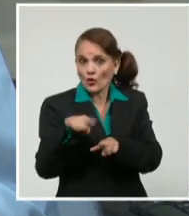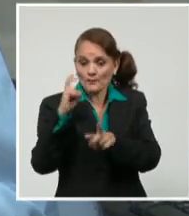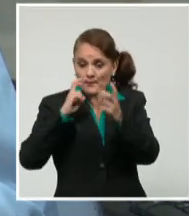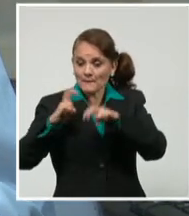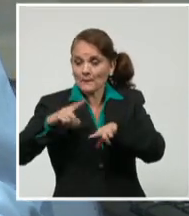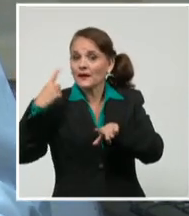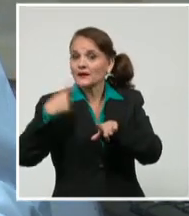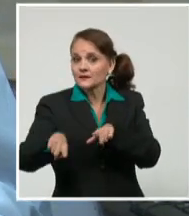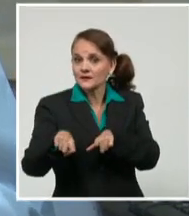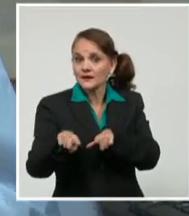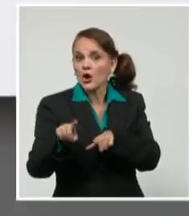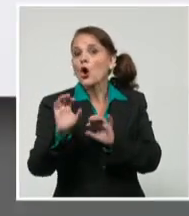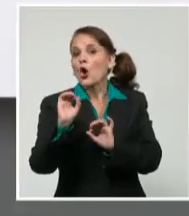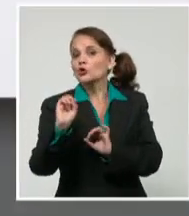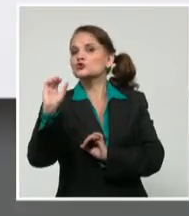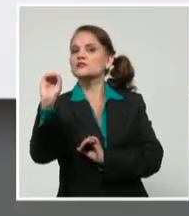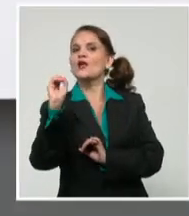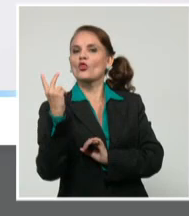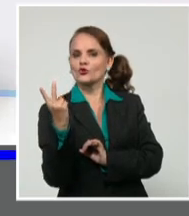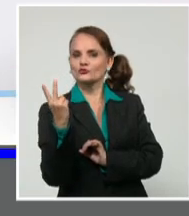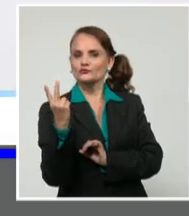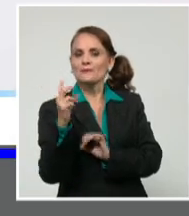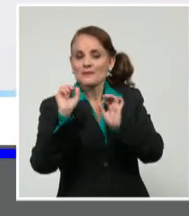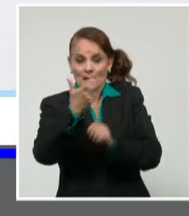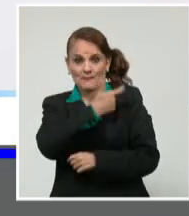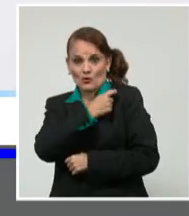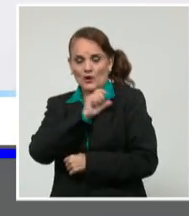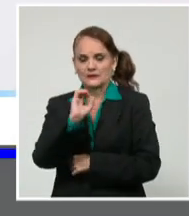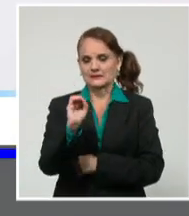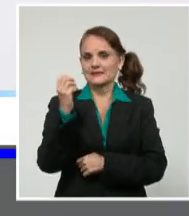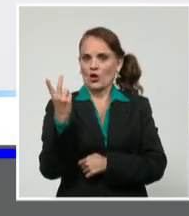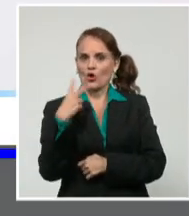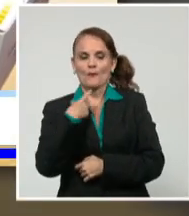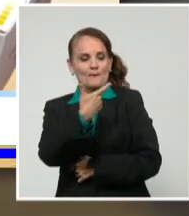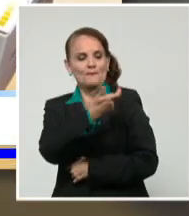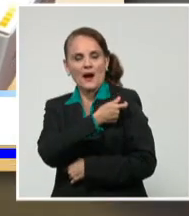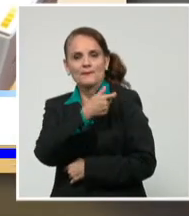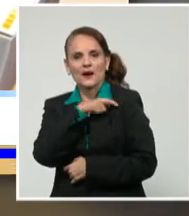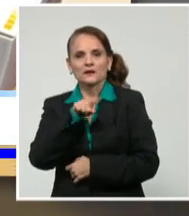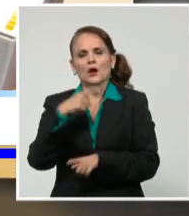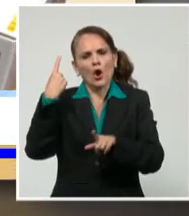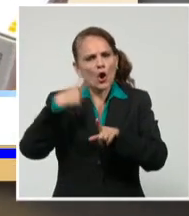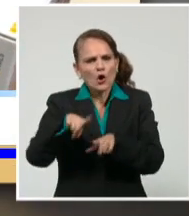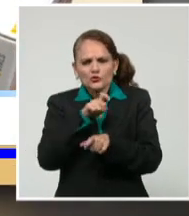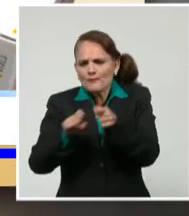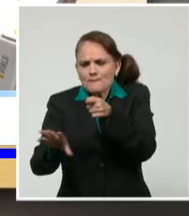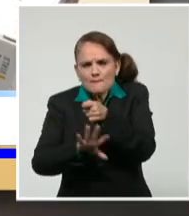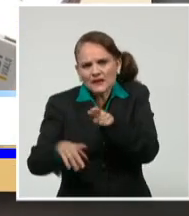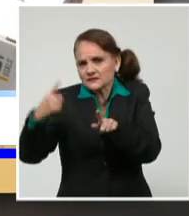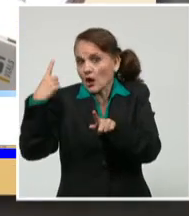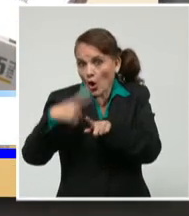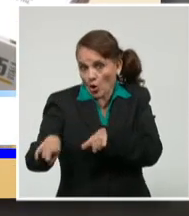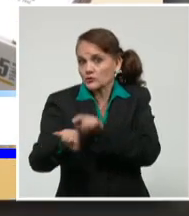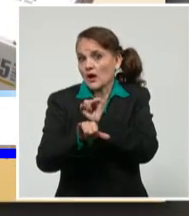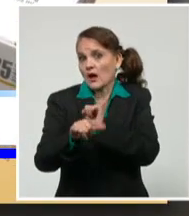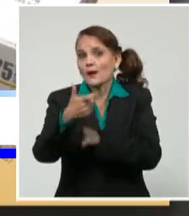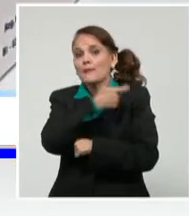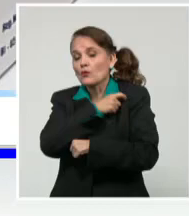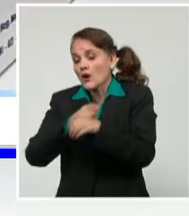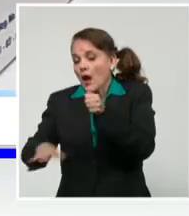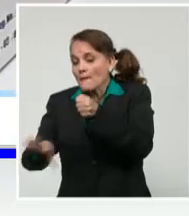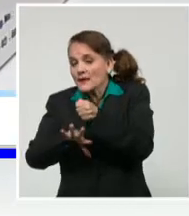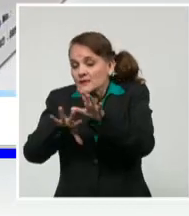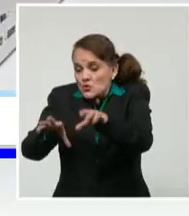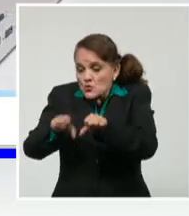candidato vacunal Soberana 02, basado en la plataforma de la vacuna cubana de Hemófilo Influenzae tipo B, la primera de uso